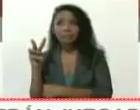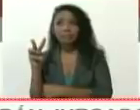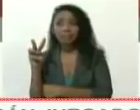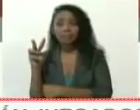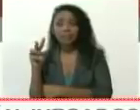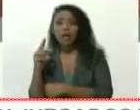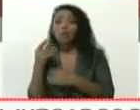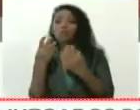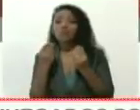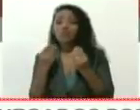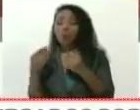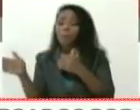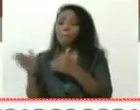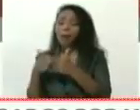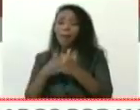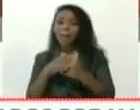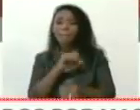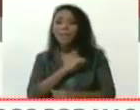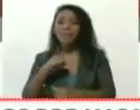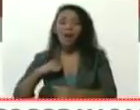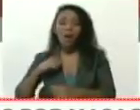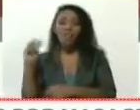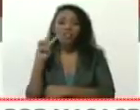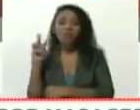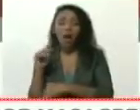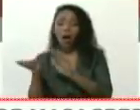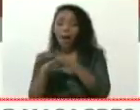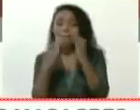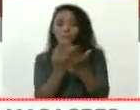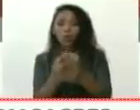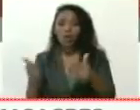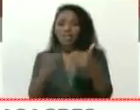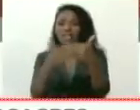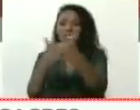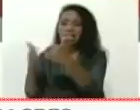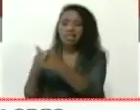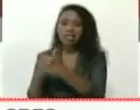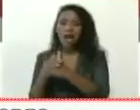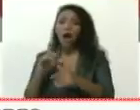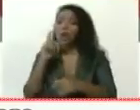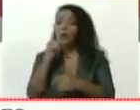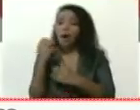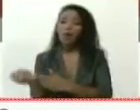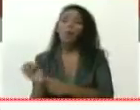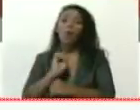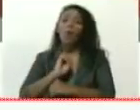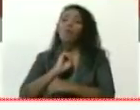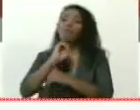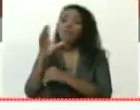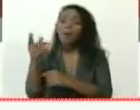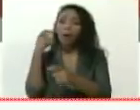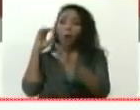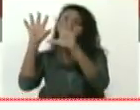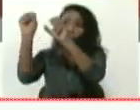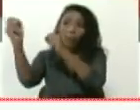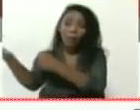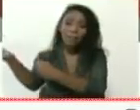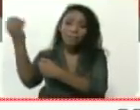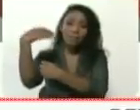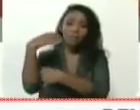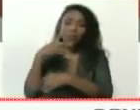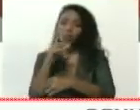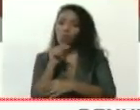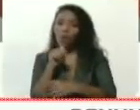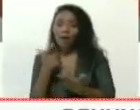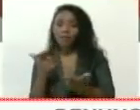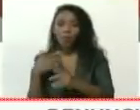las cuentas a los empresarios privados venezolanos por el mundo. Entonces no pueden importar materia prima, no pueden importar para producir, los persiguen.